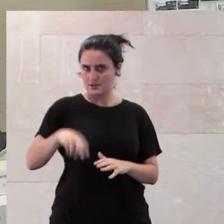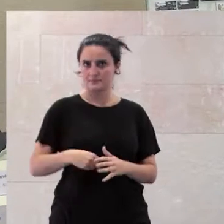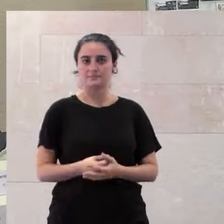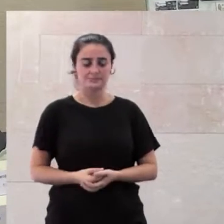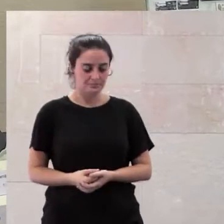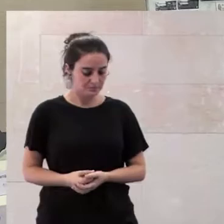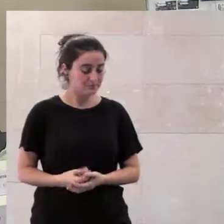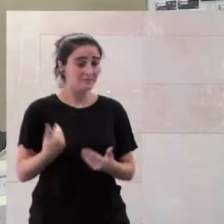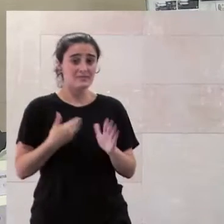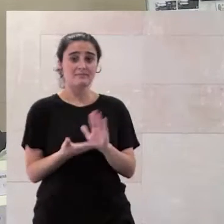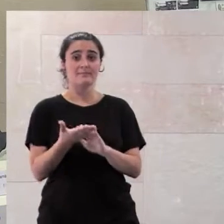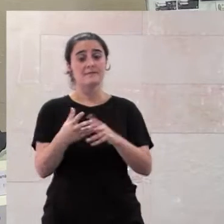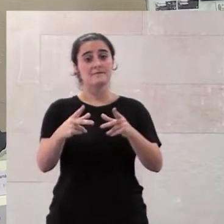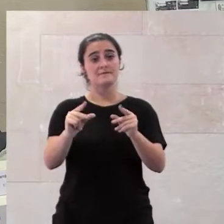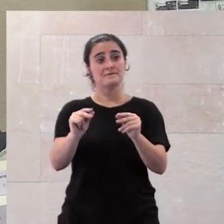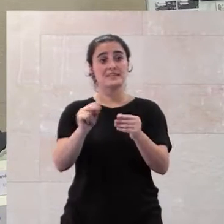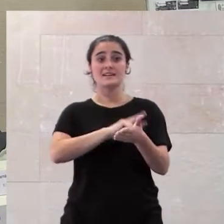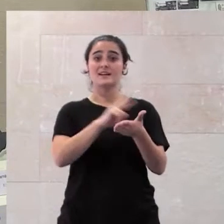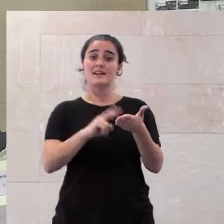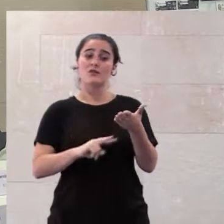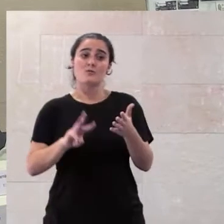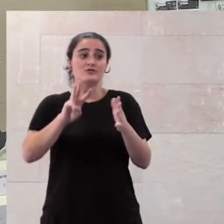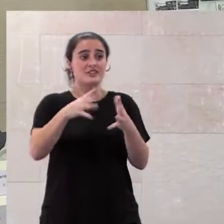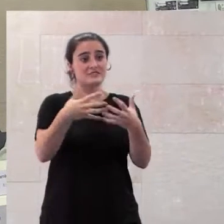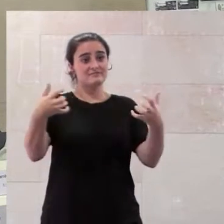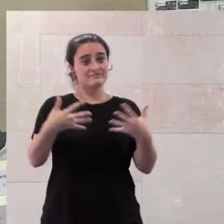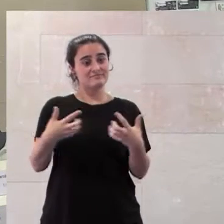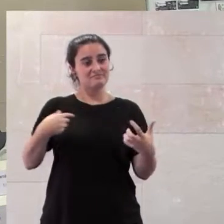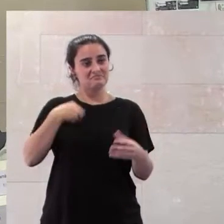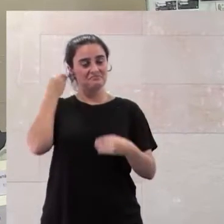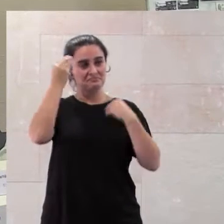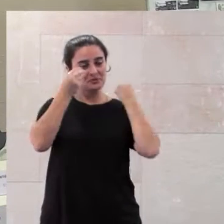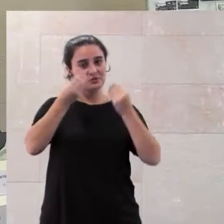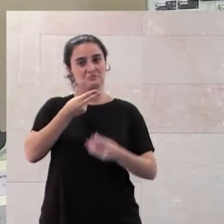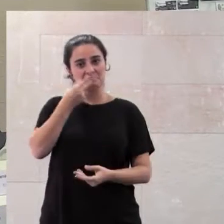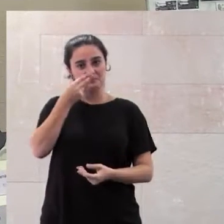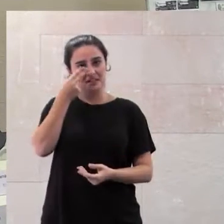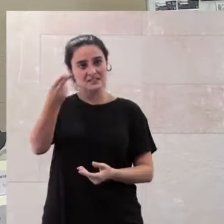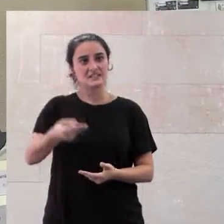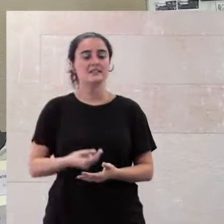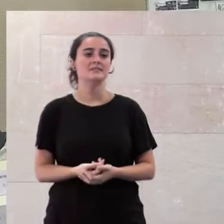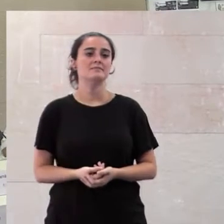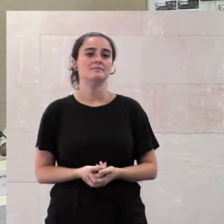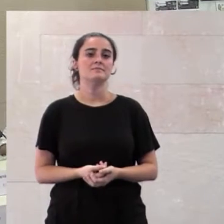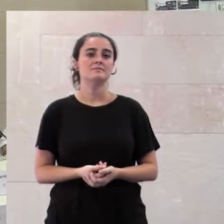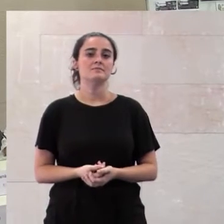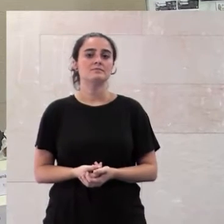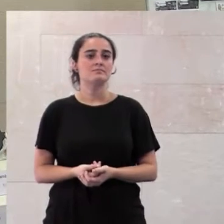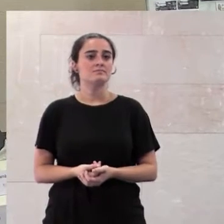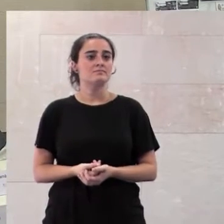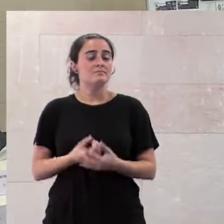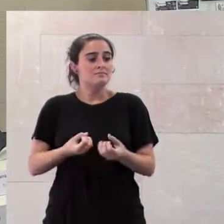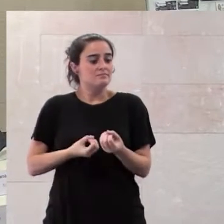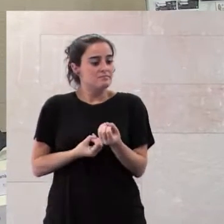Bueno, pues para terminar voy a leer las tres citas que me parecen interesantes. Su forma de expresarlo